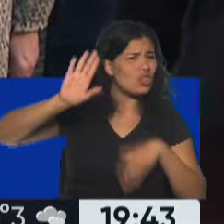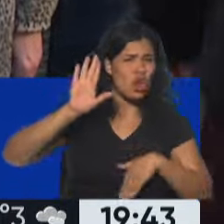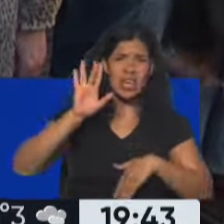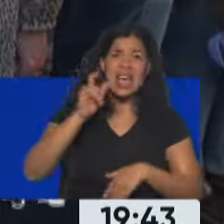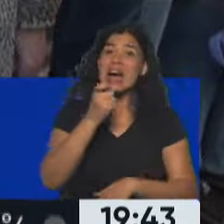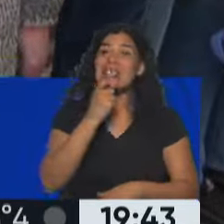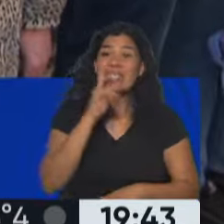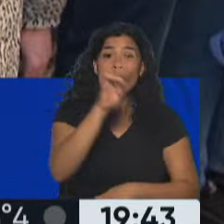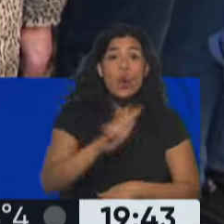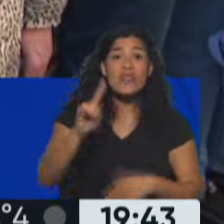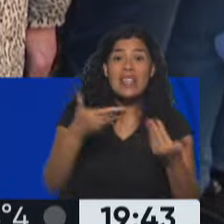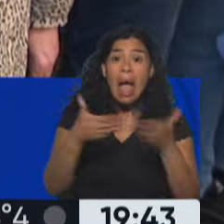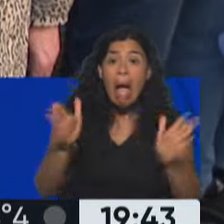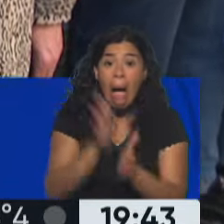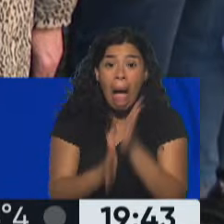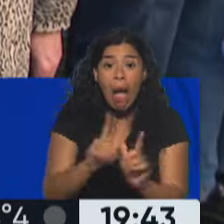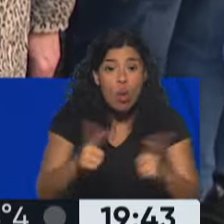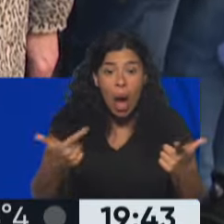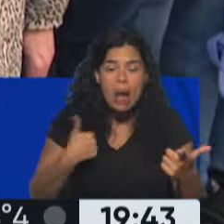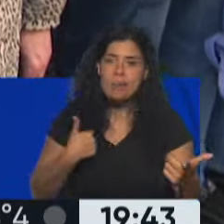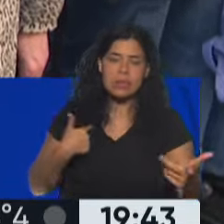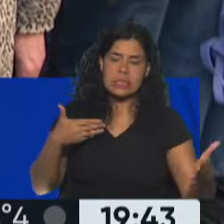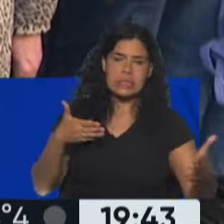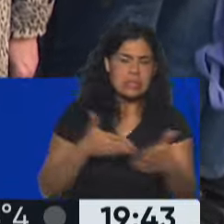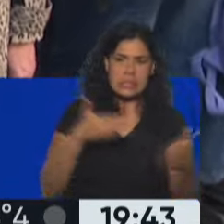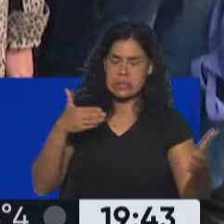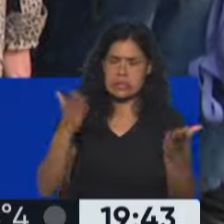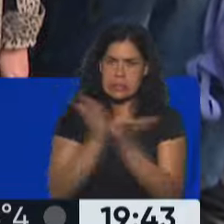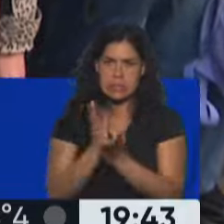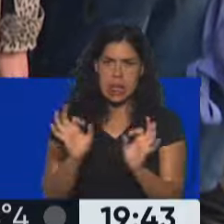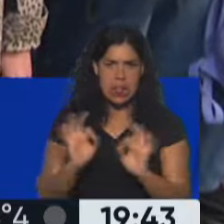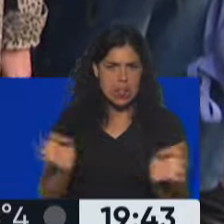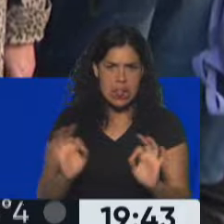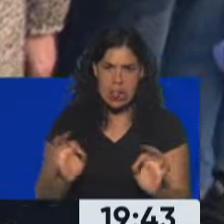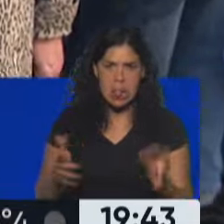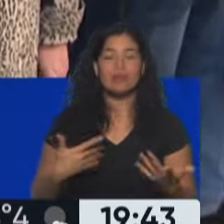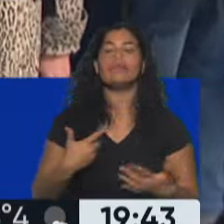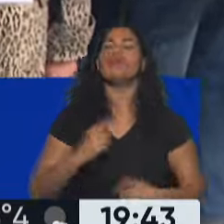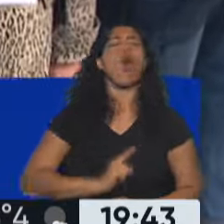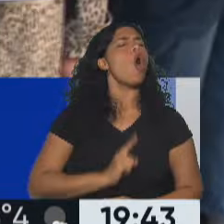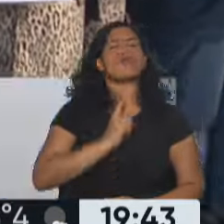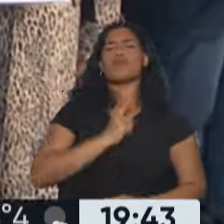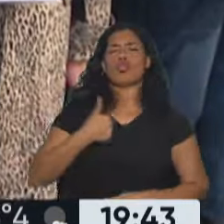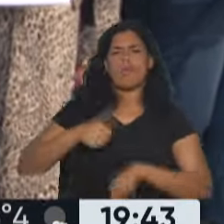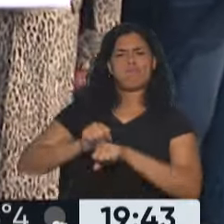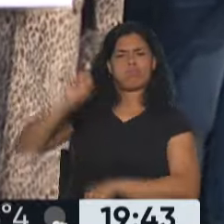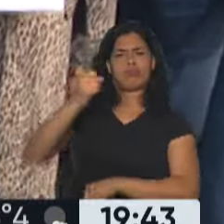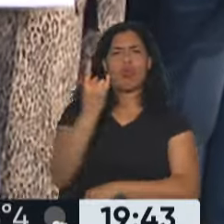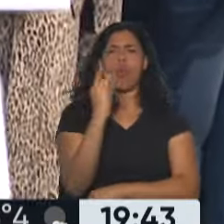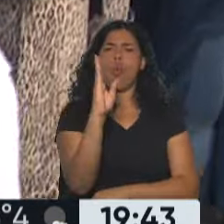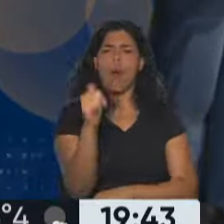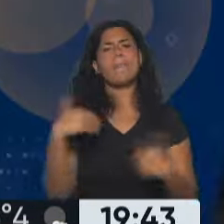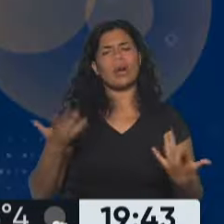Soy orgullosamente egresada de la Universidad de Psicología de la UBA y por esa razón estamos con compañeros y compañeras